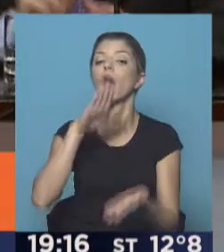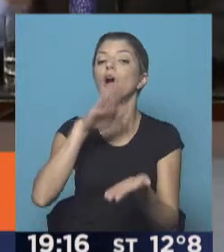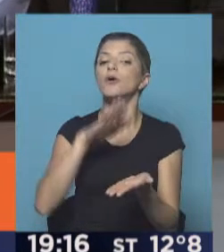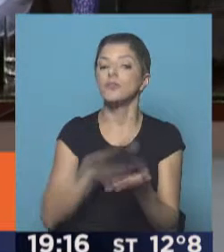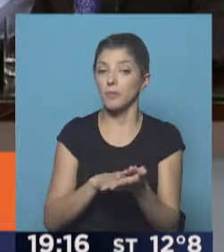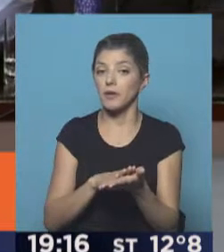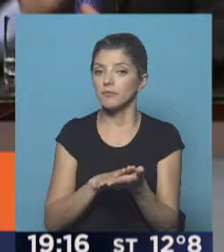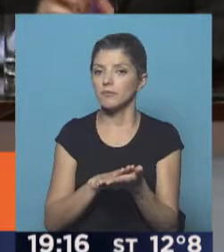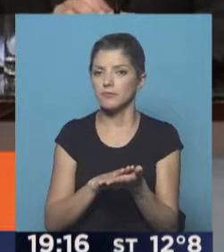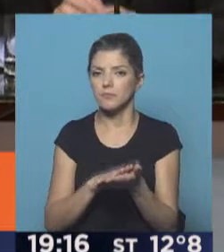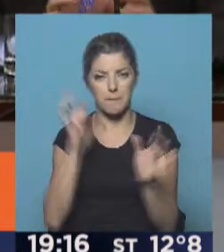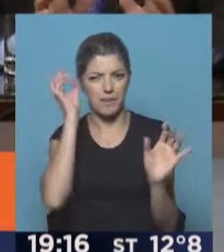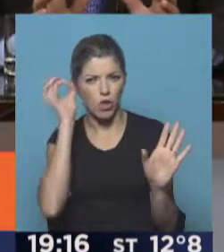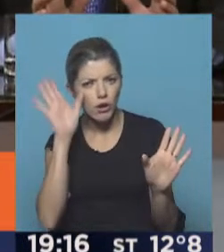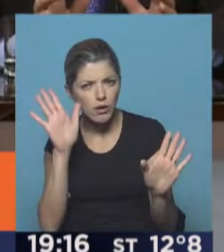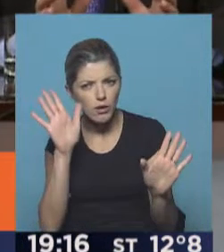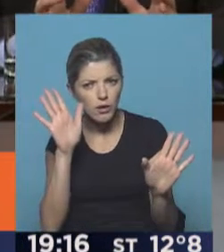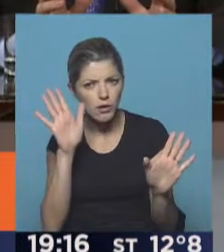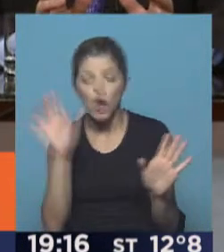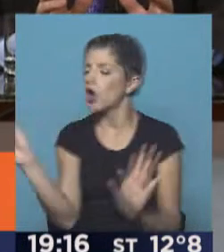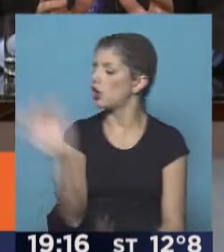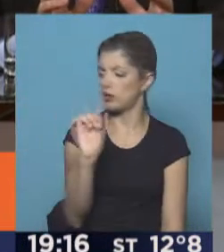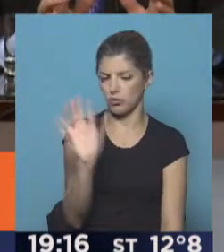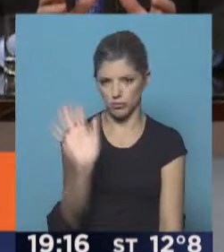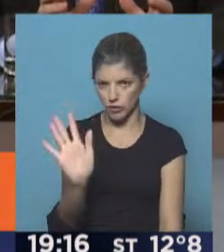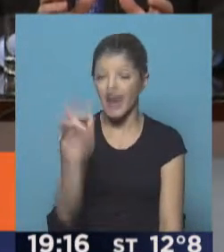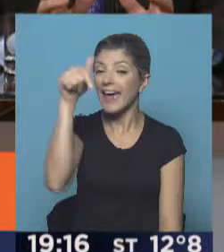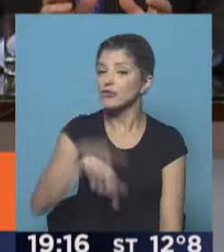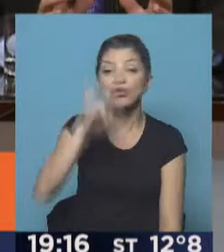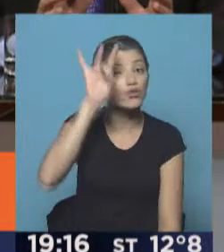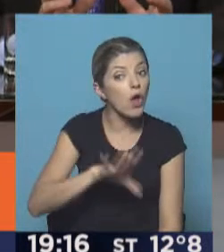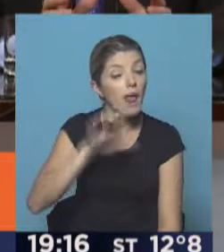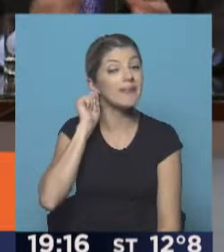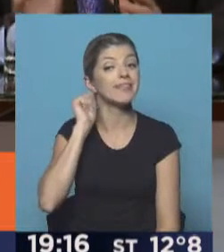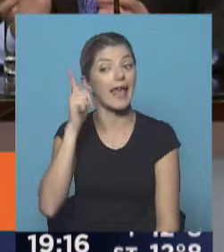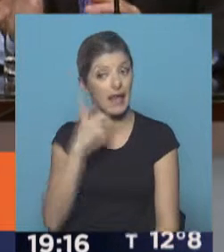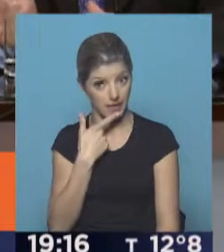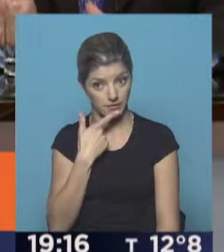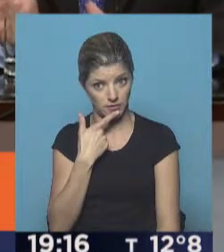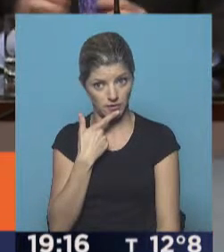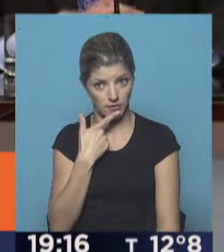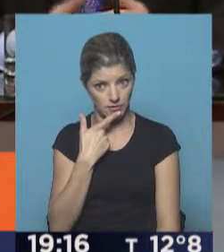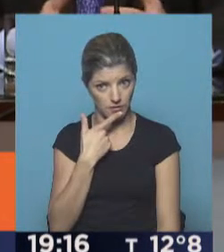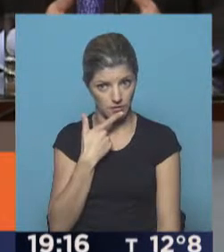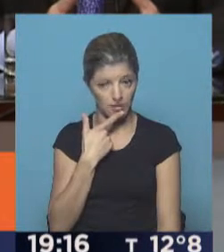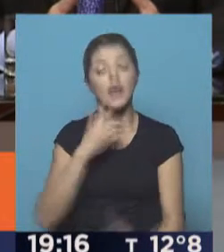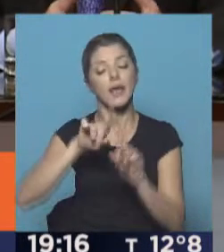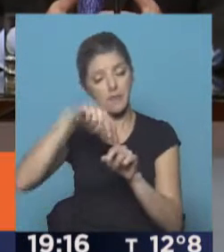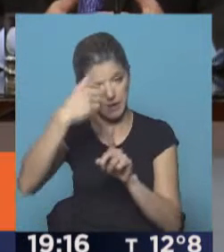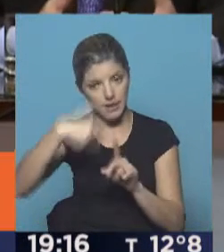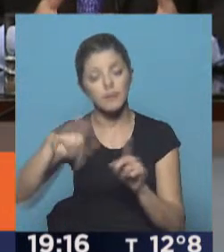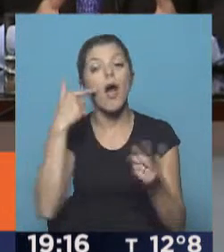extraordinario... ¿Perdón? No, esto aplica exclusivamente al gas, que es la modificación que mañana va a